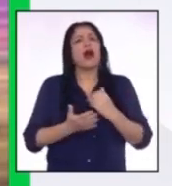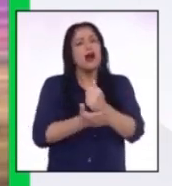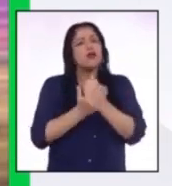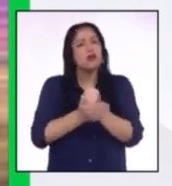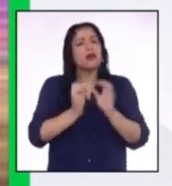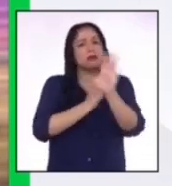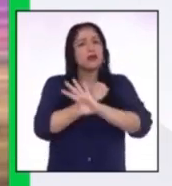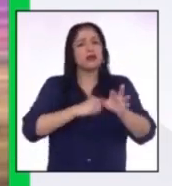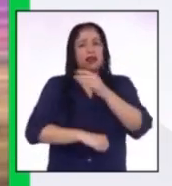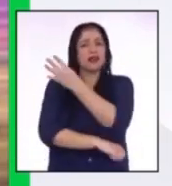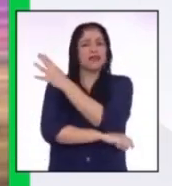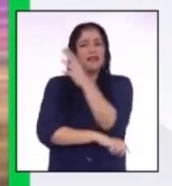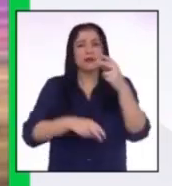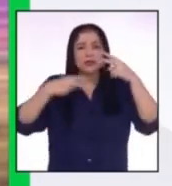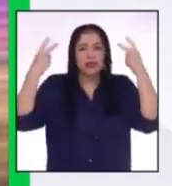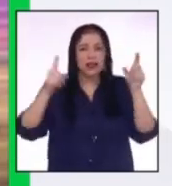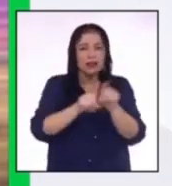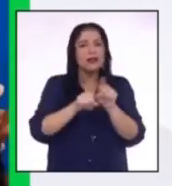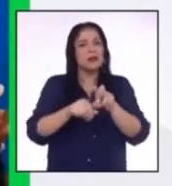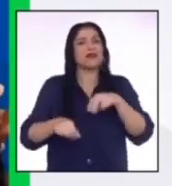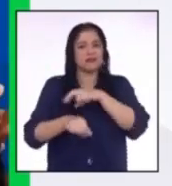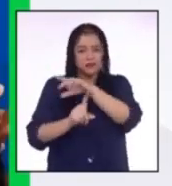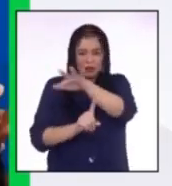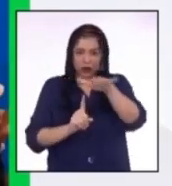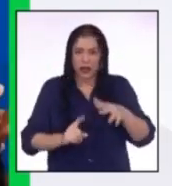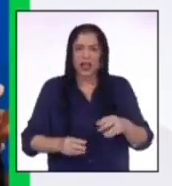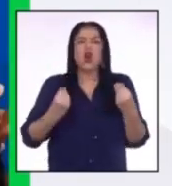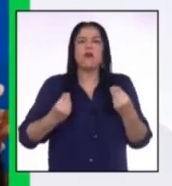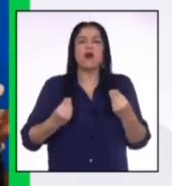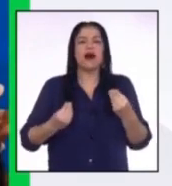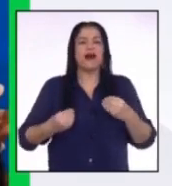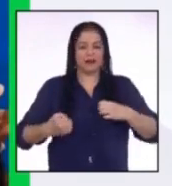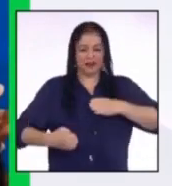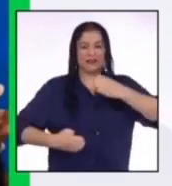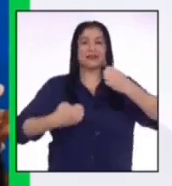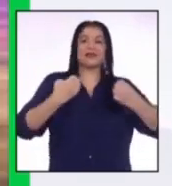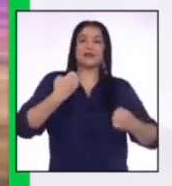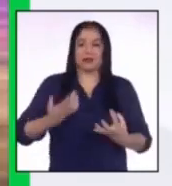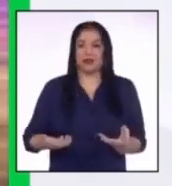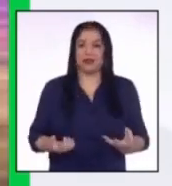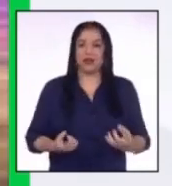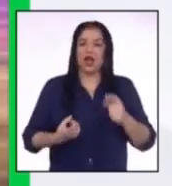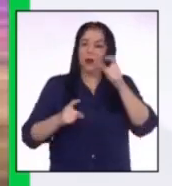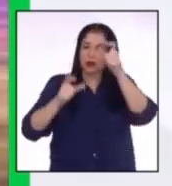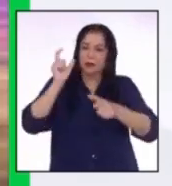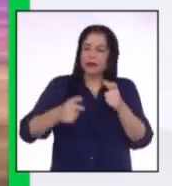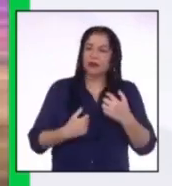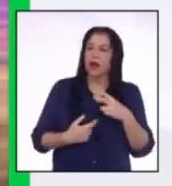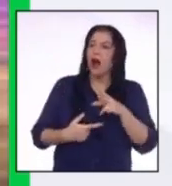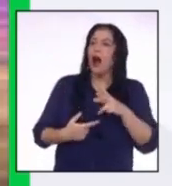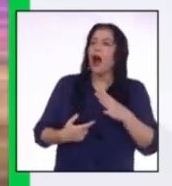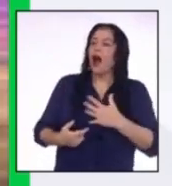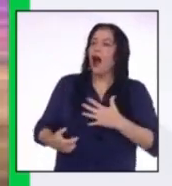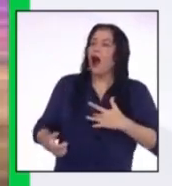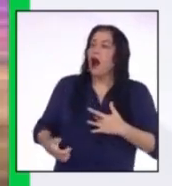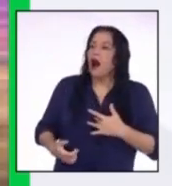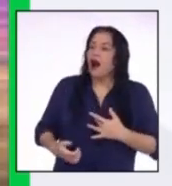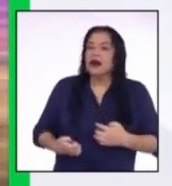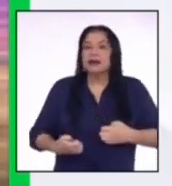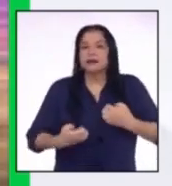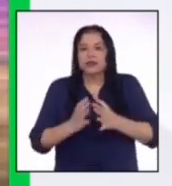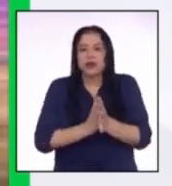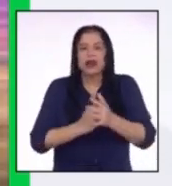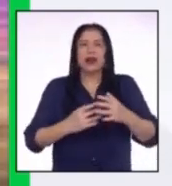naturaleza y esto se logra a través de las emociones cuando tú logras emocionar a una persona vas